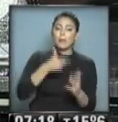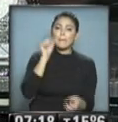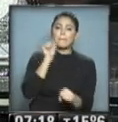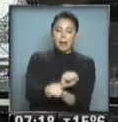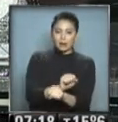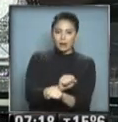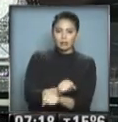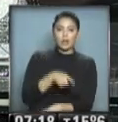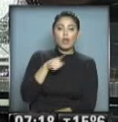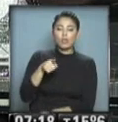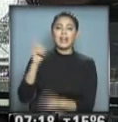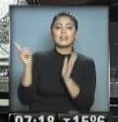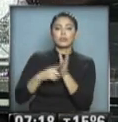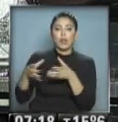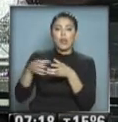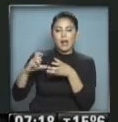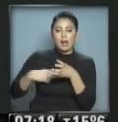titular de la fraternidad, Omar Maturana.